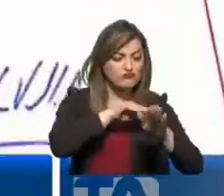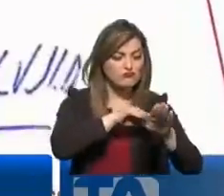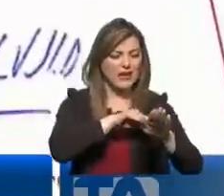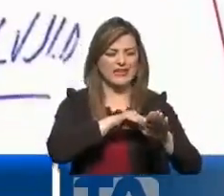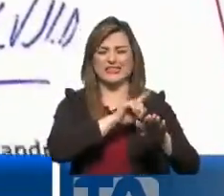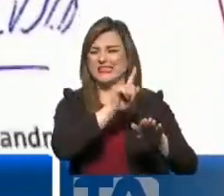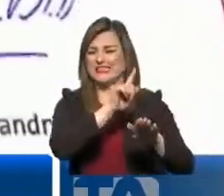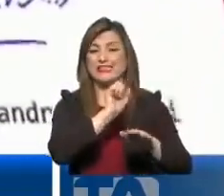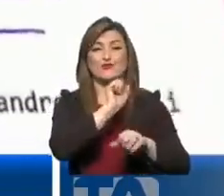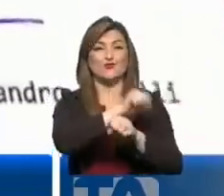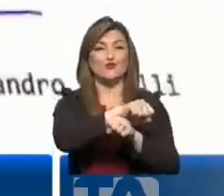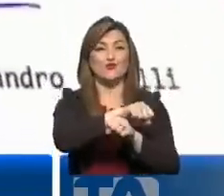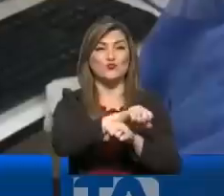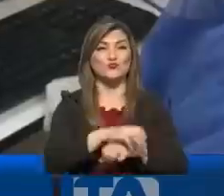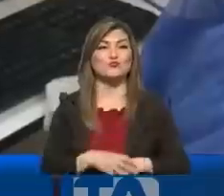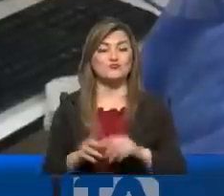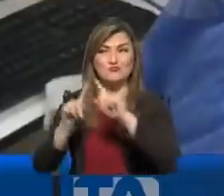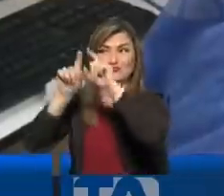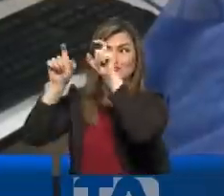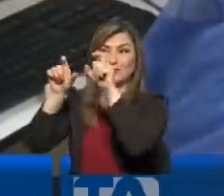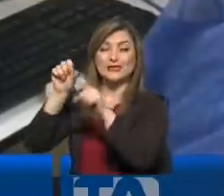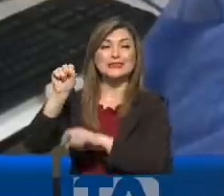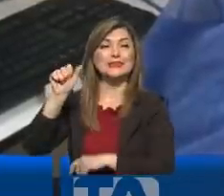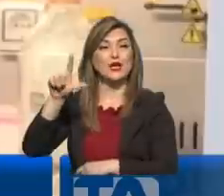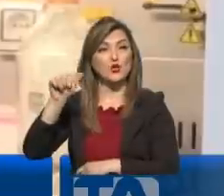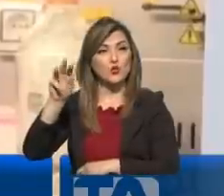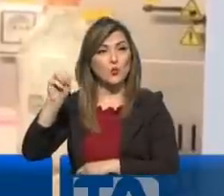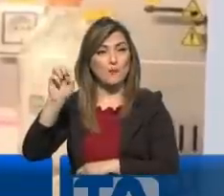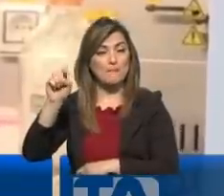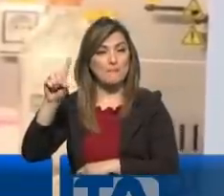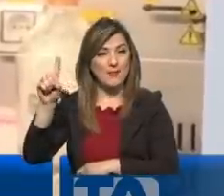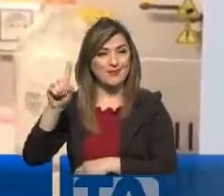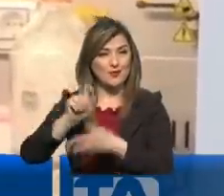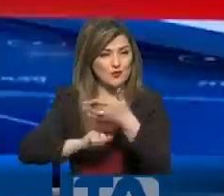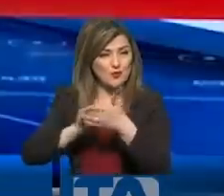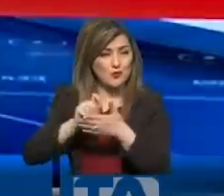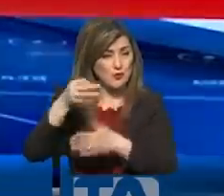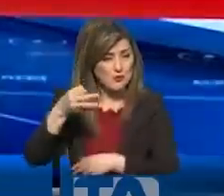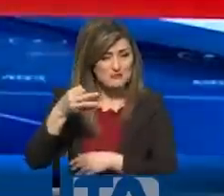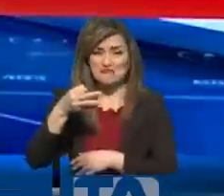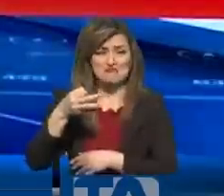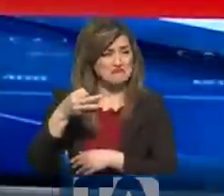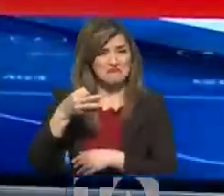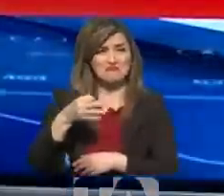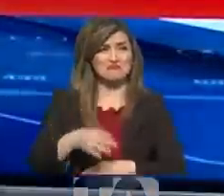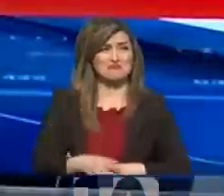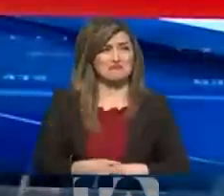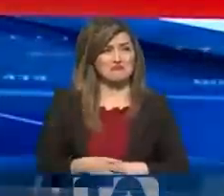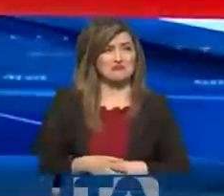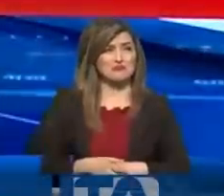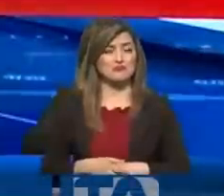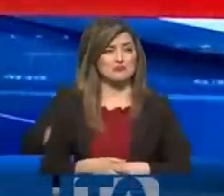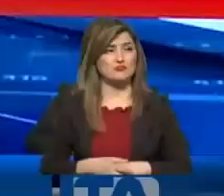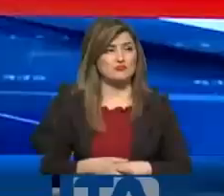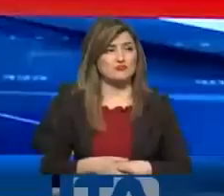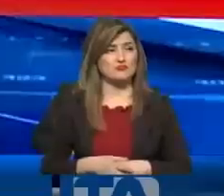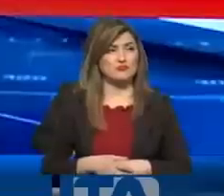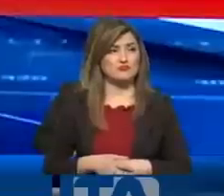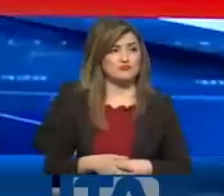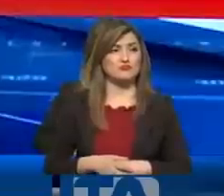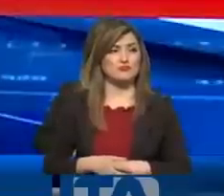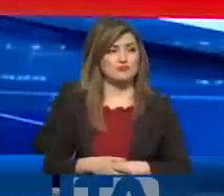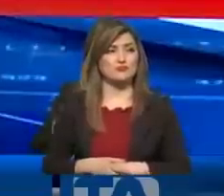S.A., la empresa que incumplió el contrato en casi todas sus formas. Se le increpó a la Secretaría